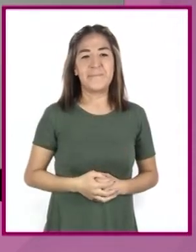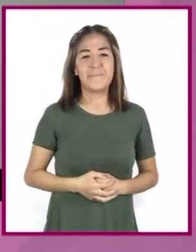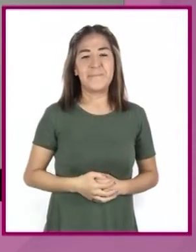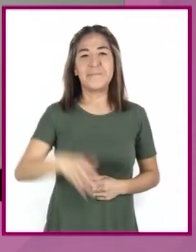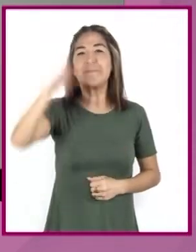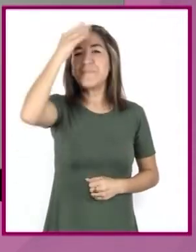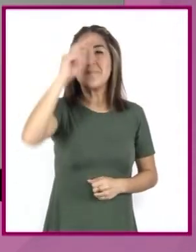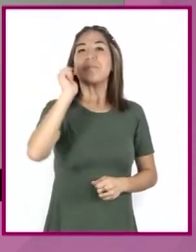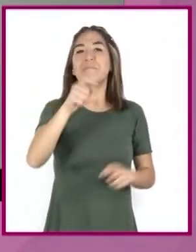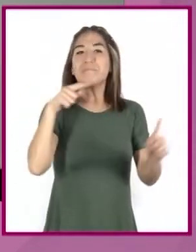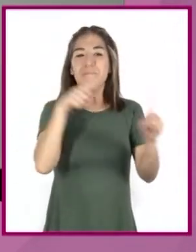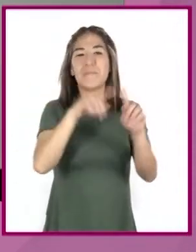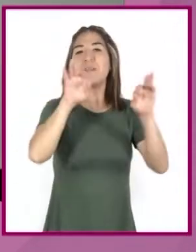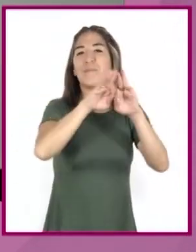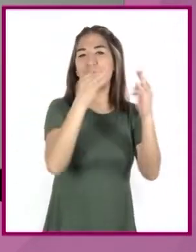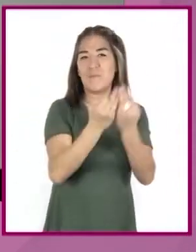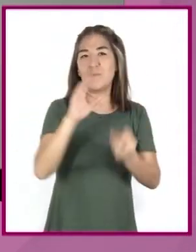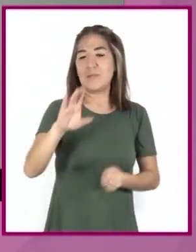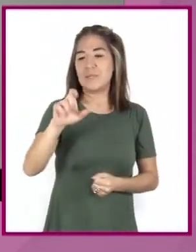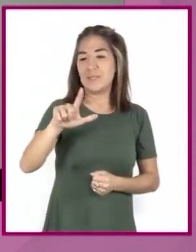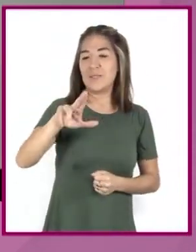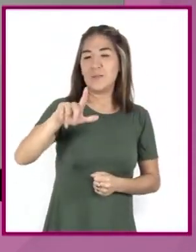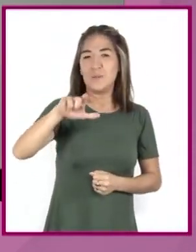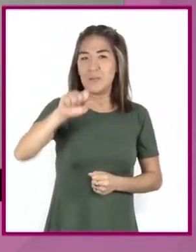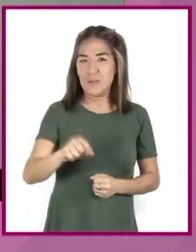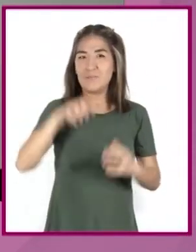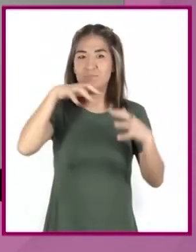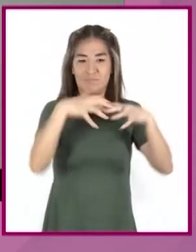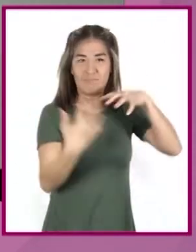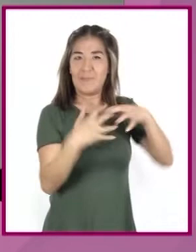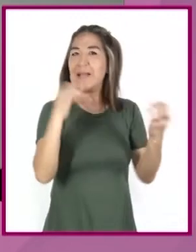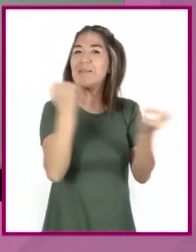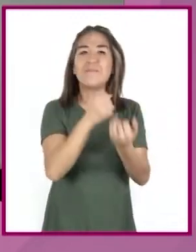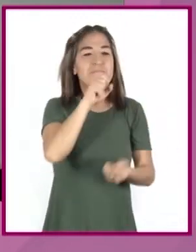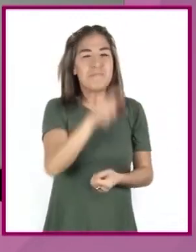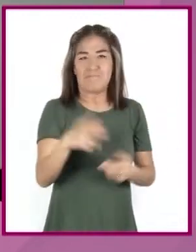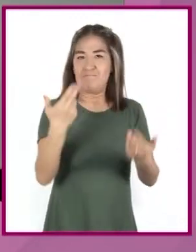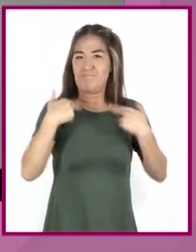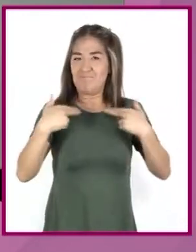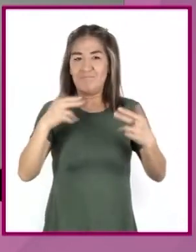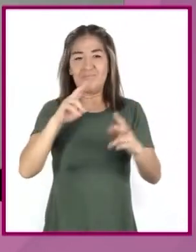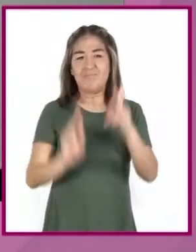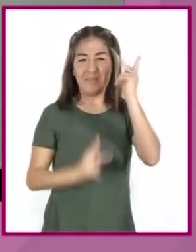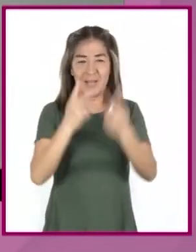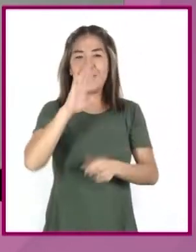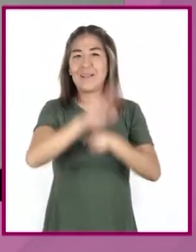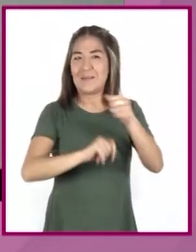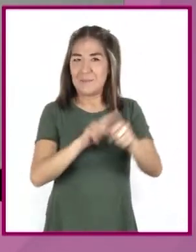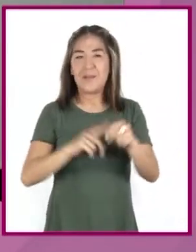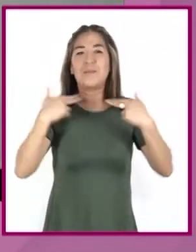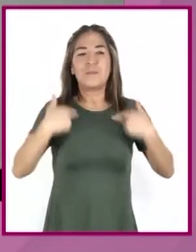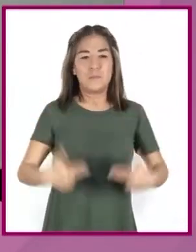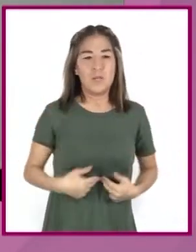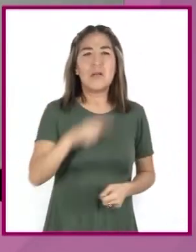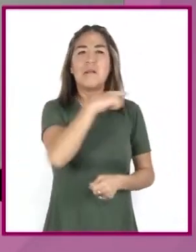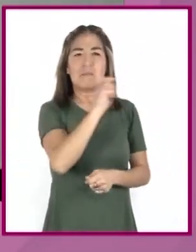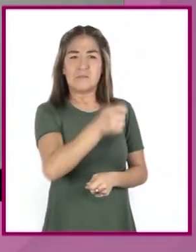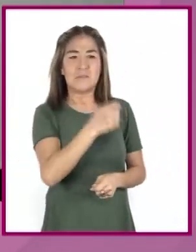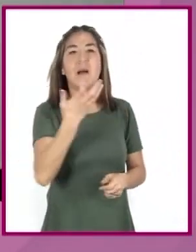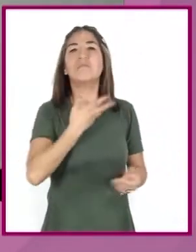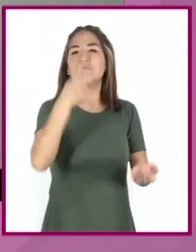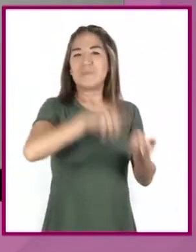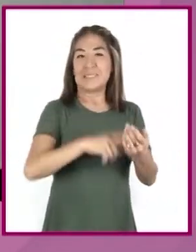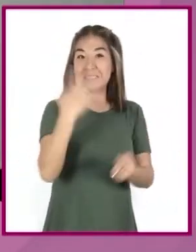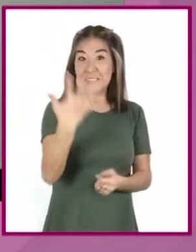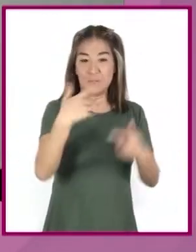Aprendí que estoy formada por células, al igual que todos los seres vivos. Por ejemplo, estos organismos se componen de los cinco